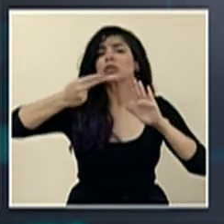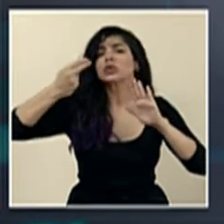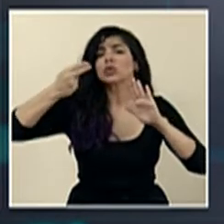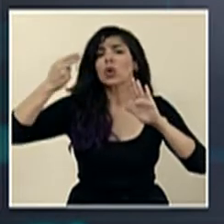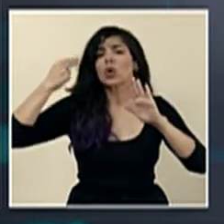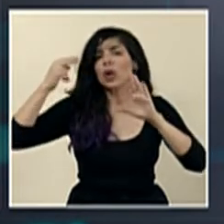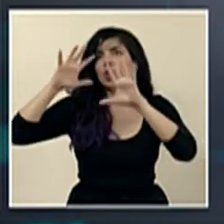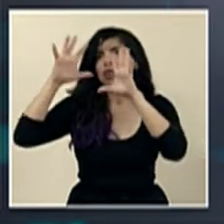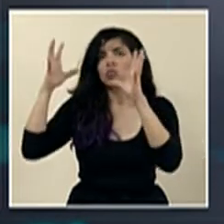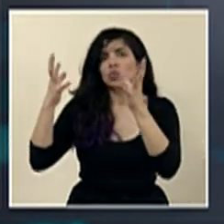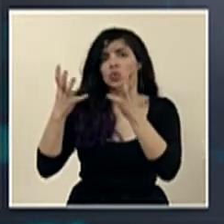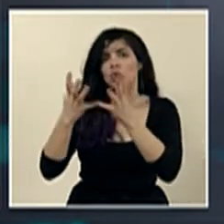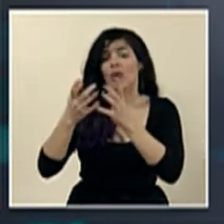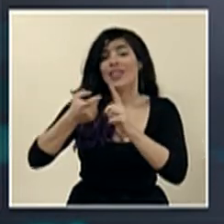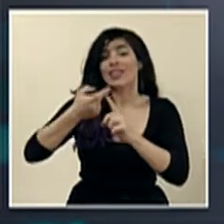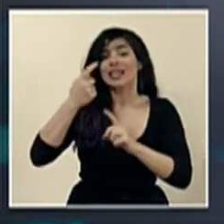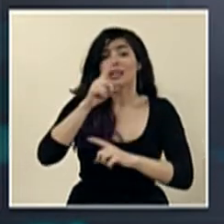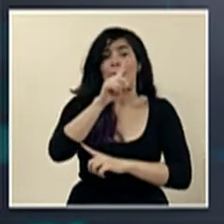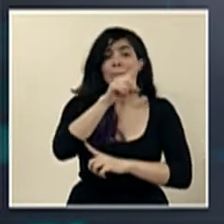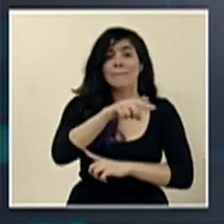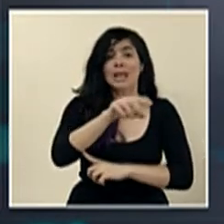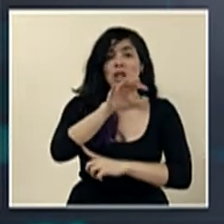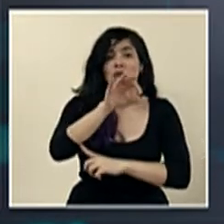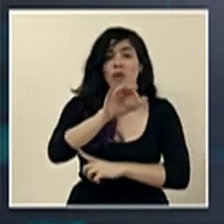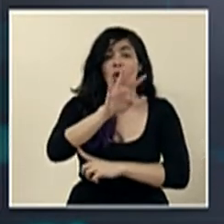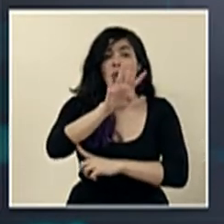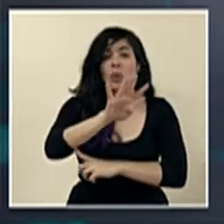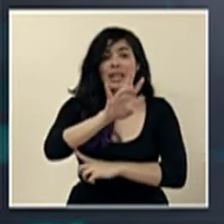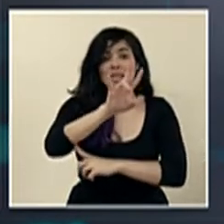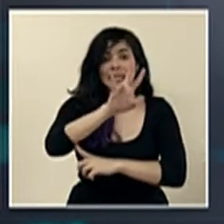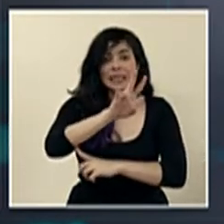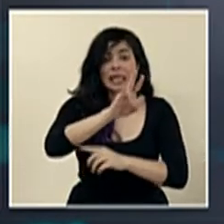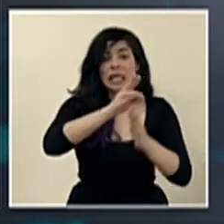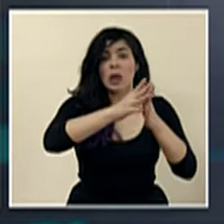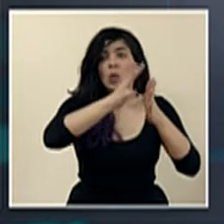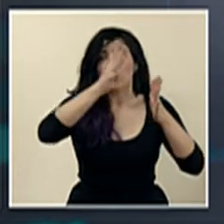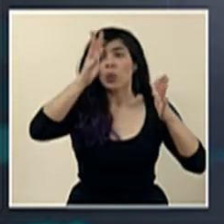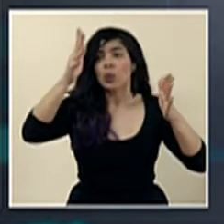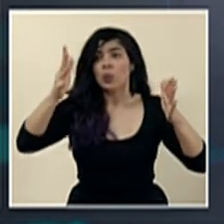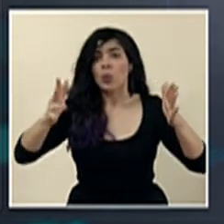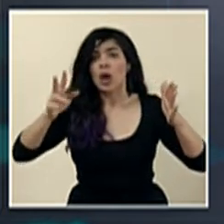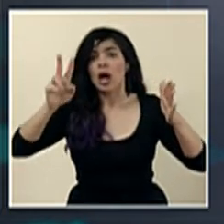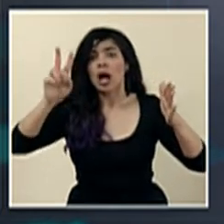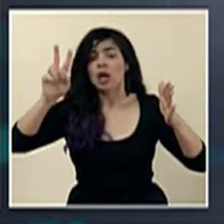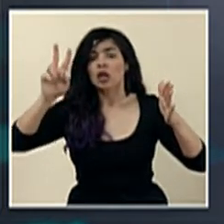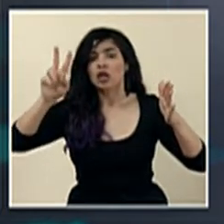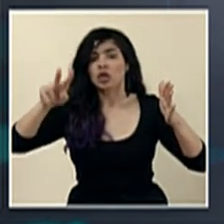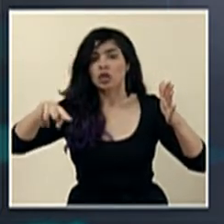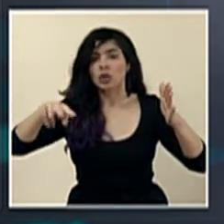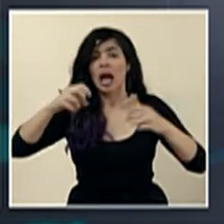el mundo desde el año 1947 hasta el año